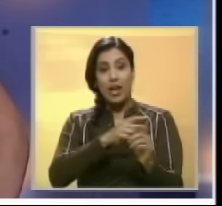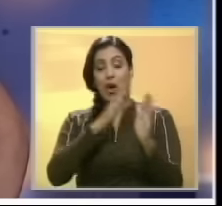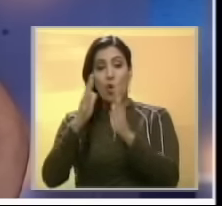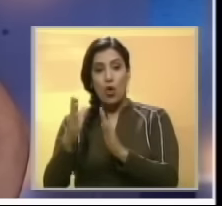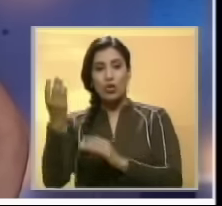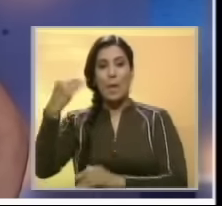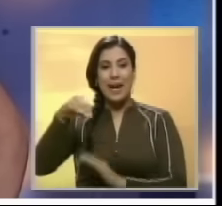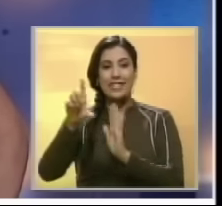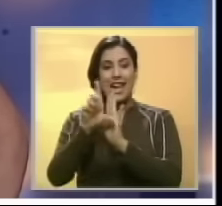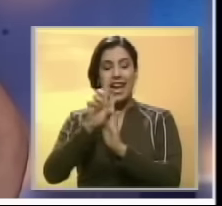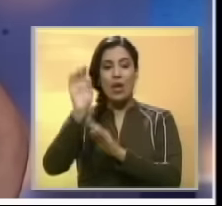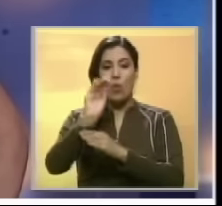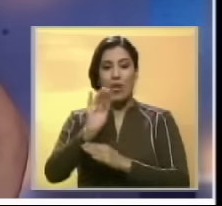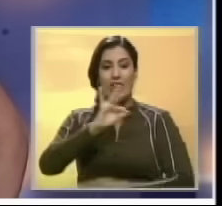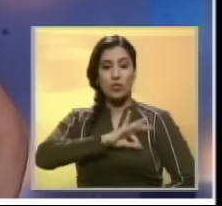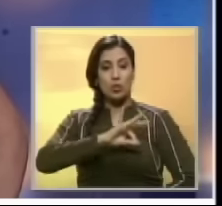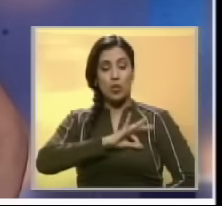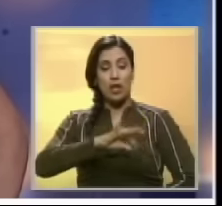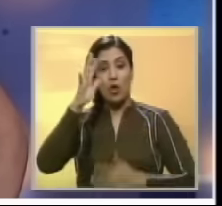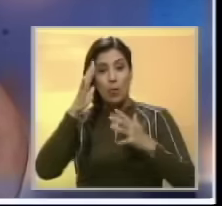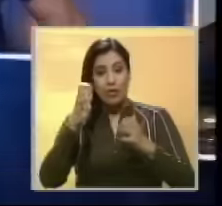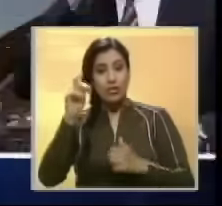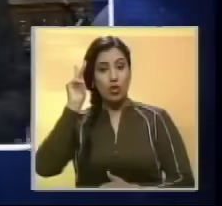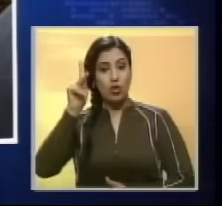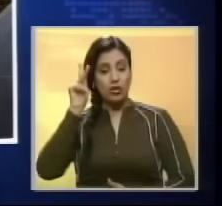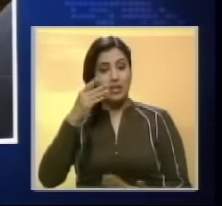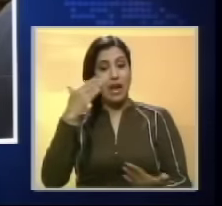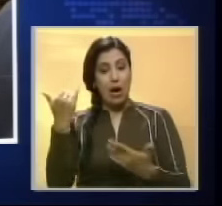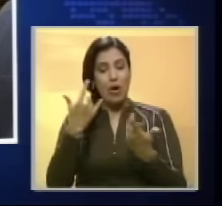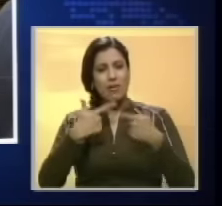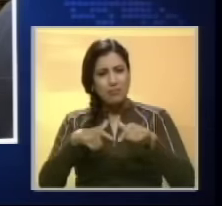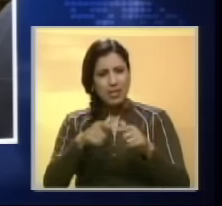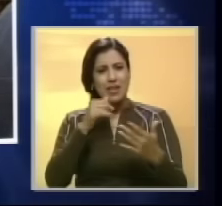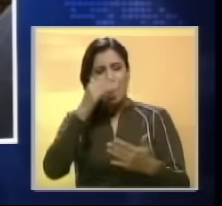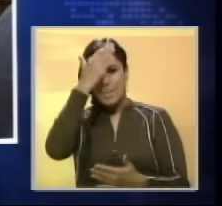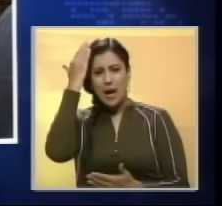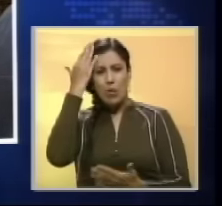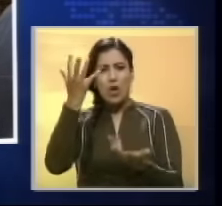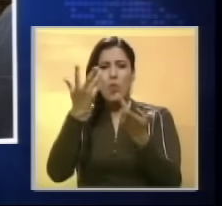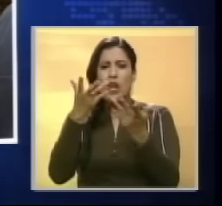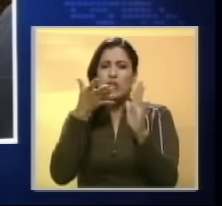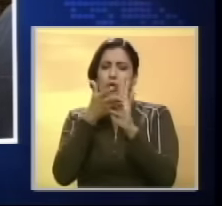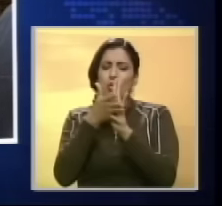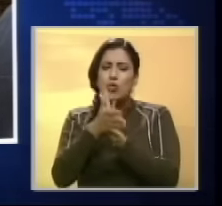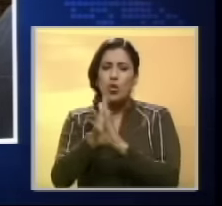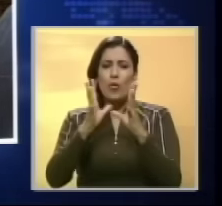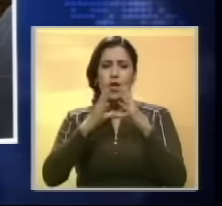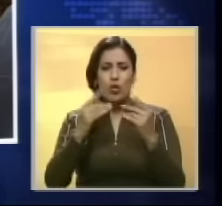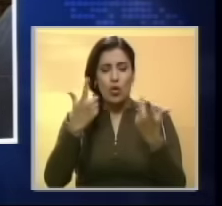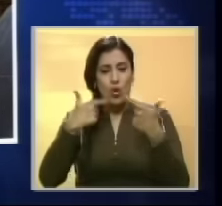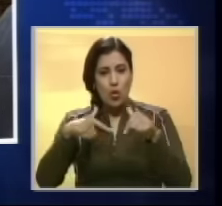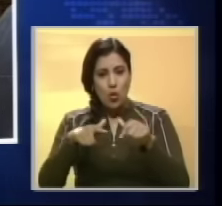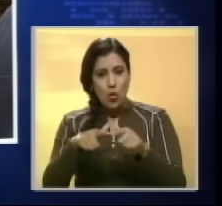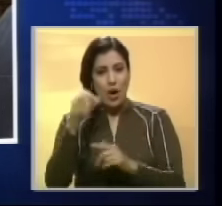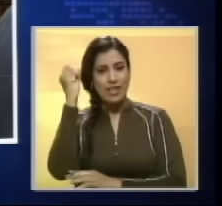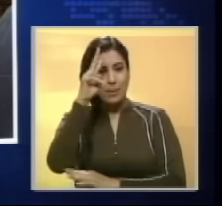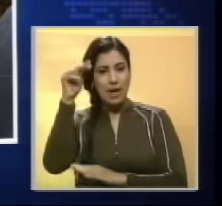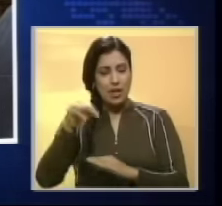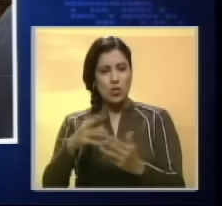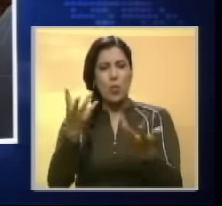además de la ley de protección del salario de la profesión docente Manuel covela se encuentra en vivo y directo y nos tiene todos los detalles desde el Palacio